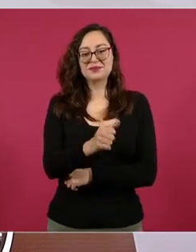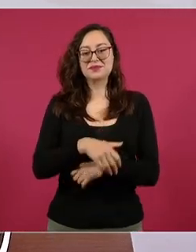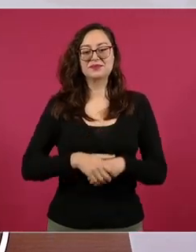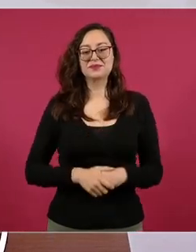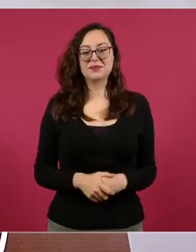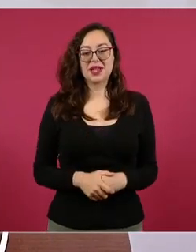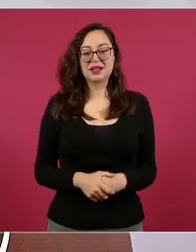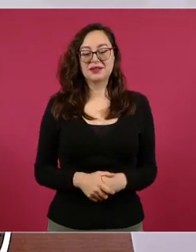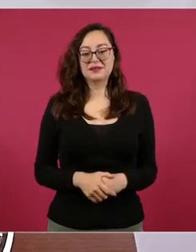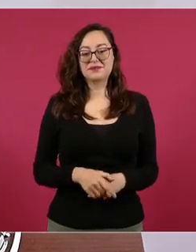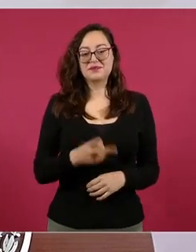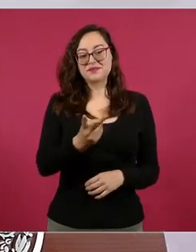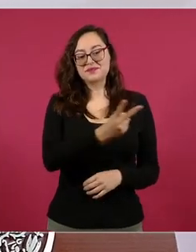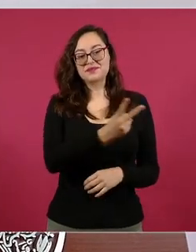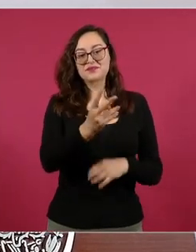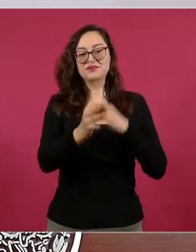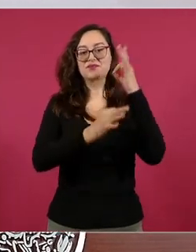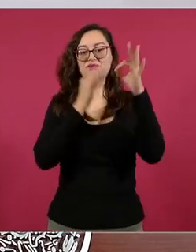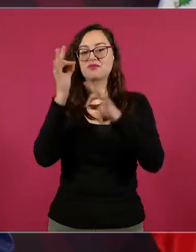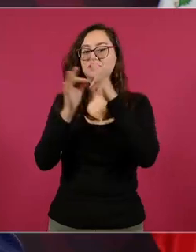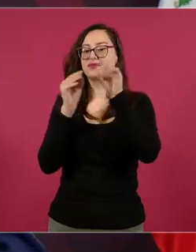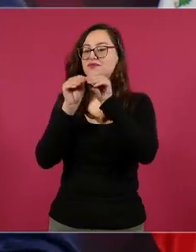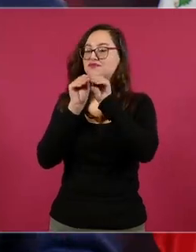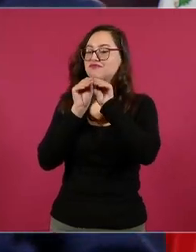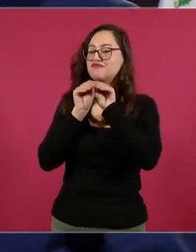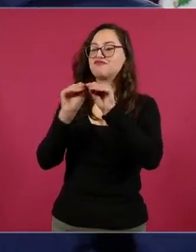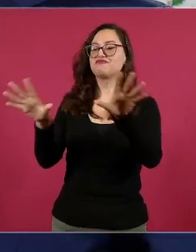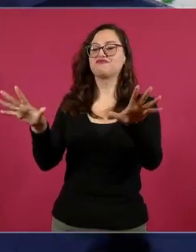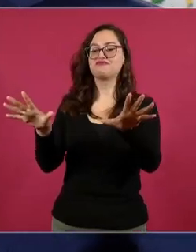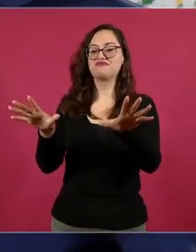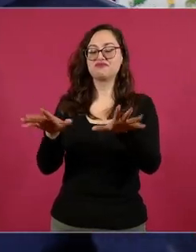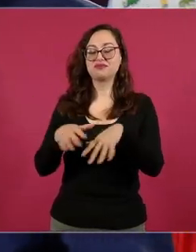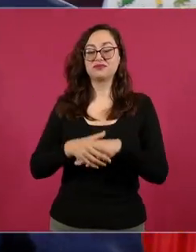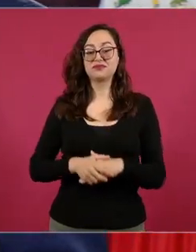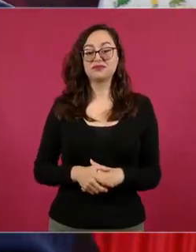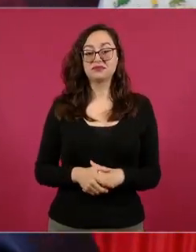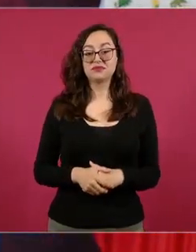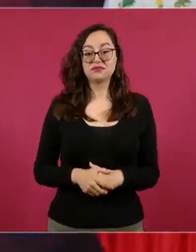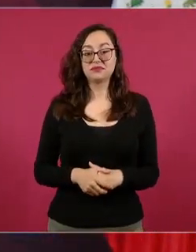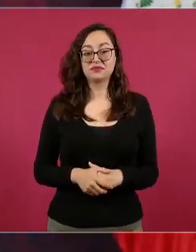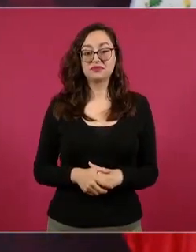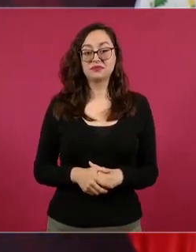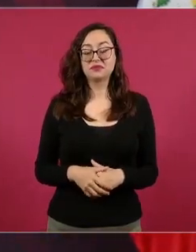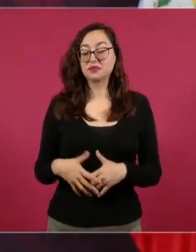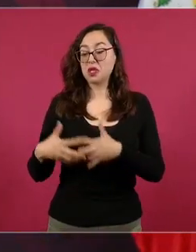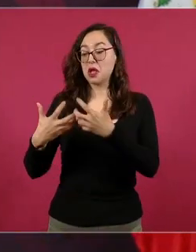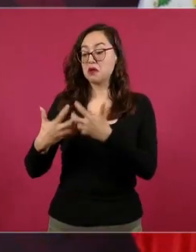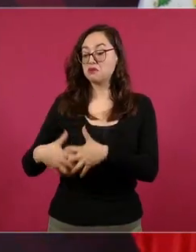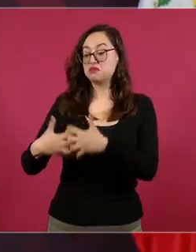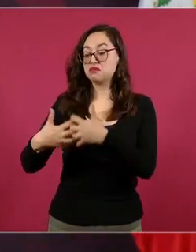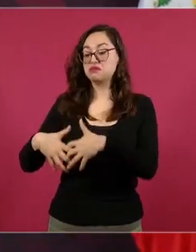Sacaron que se empezó a producir bastante atole